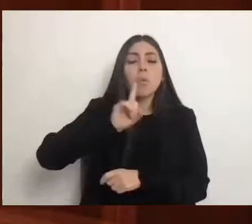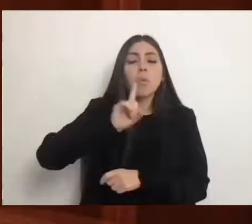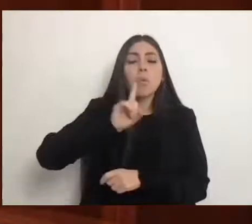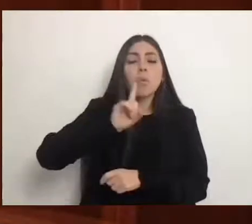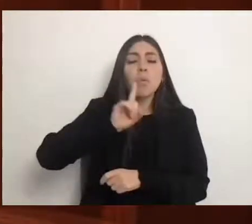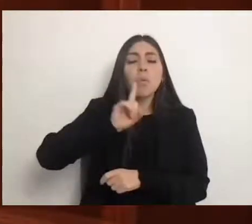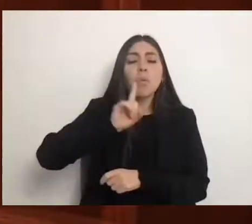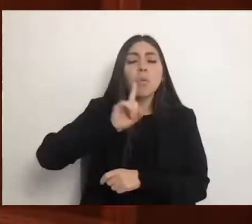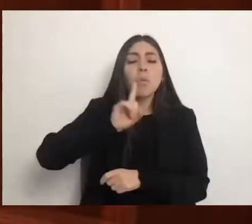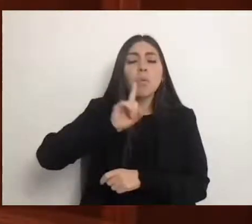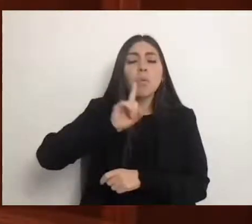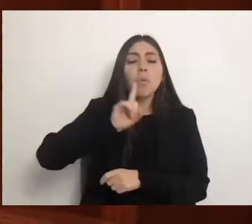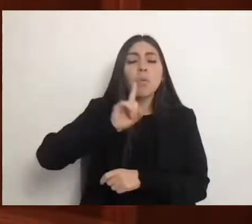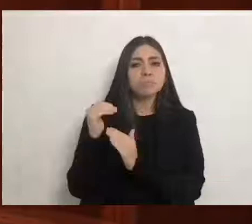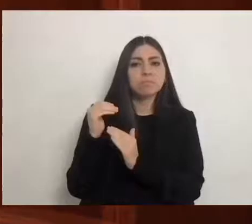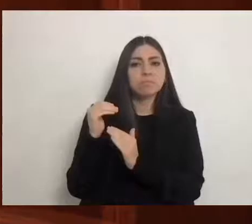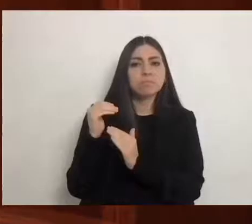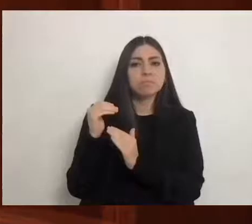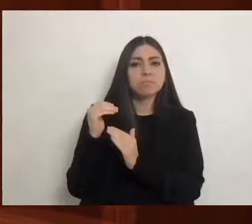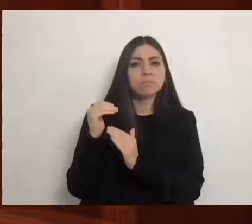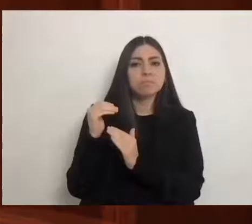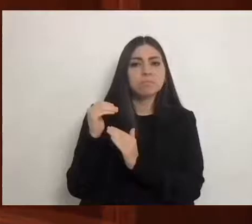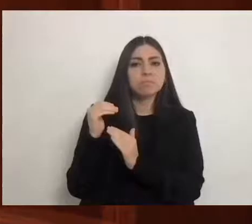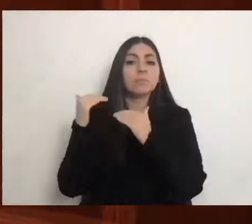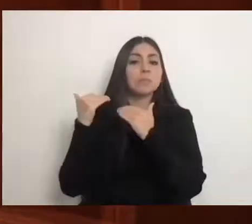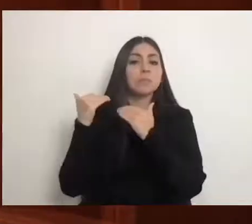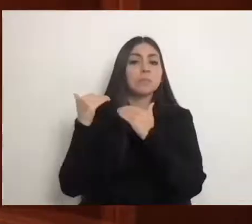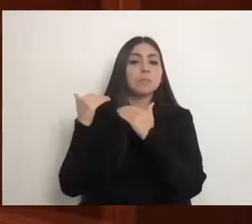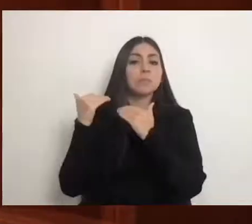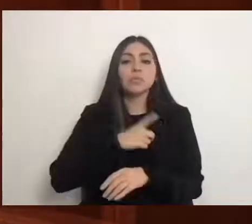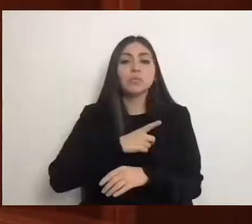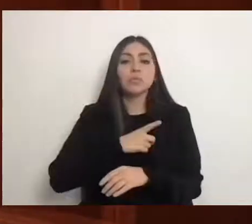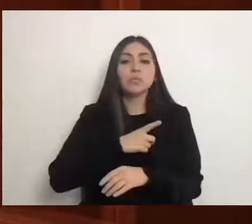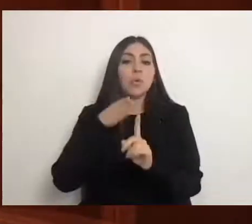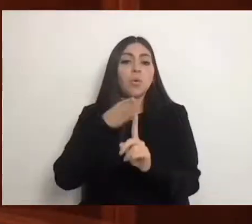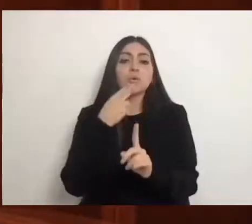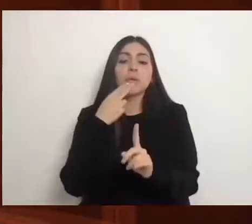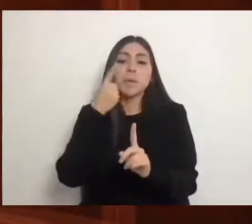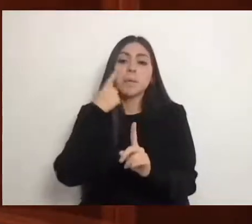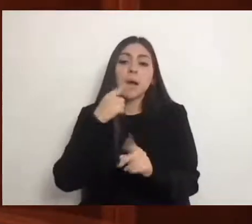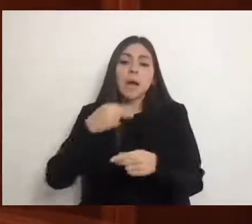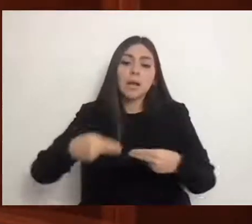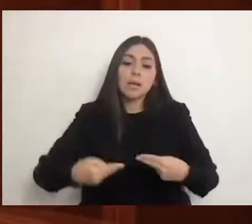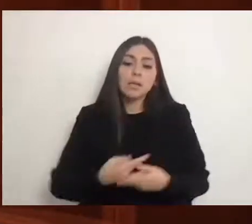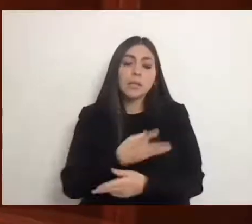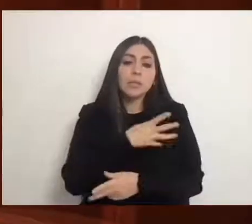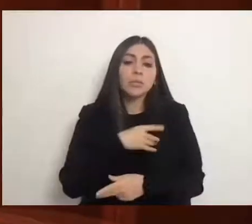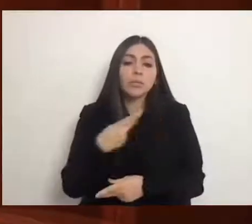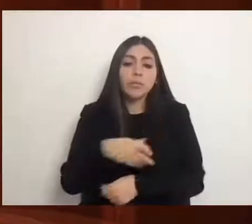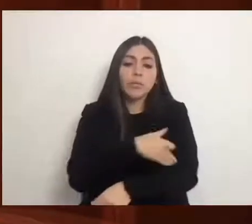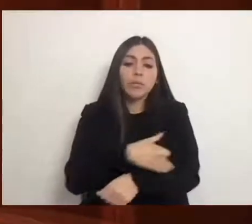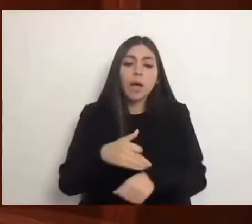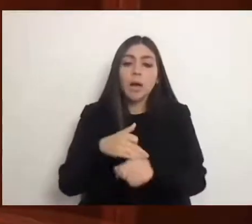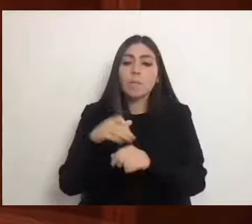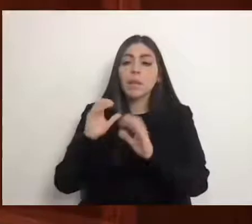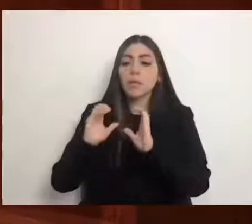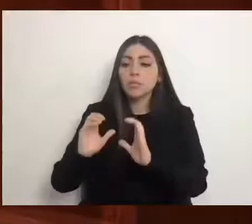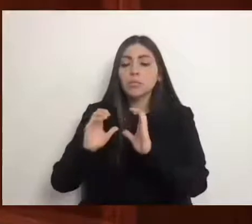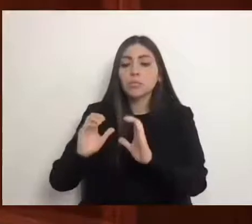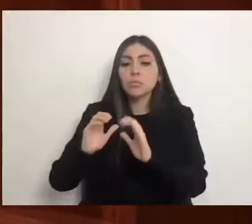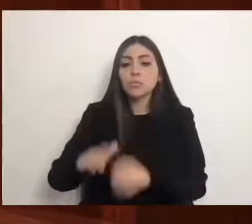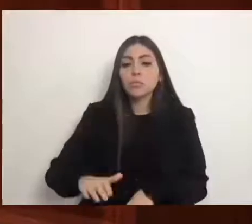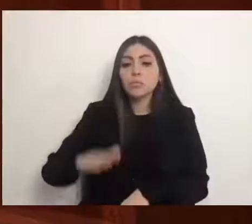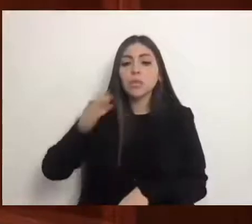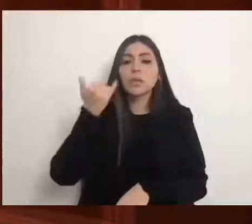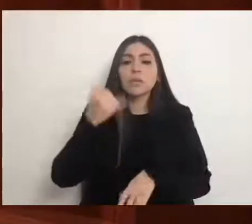virtudes limitadas, encaminadas únicamente a la procreación, al cuidado de la familia y el desarrollo de las labores